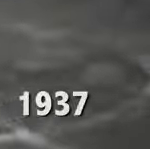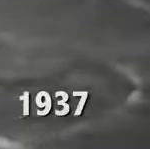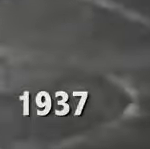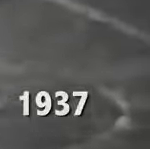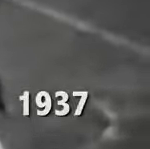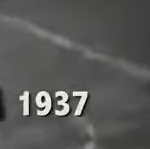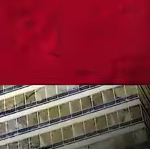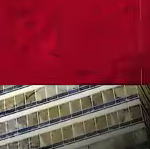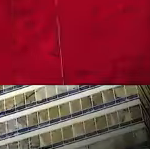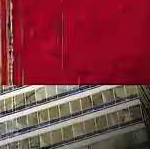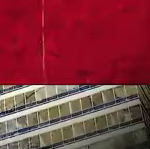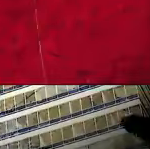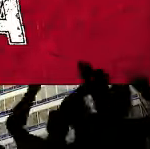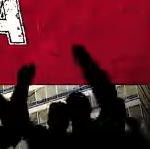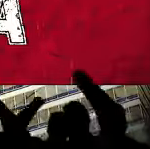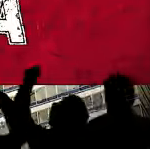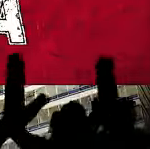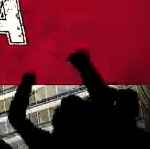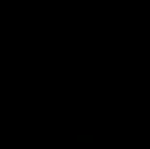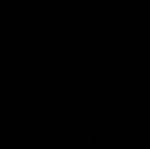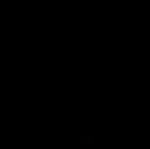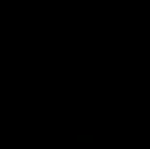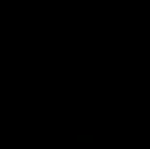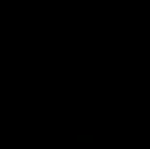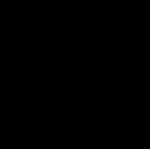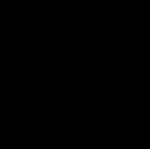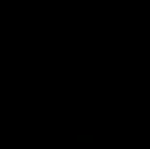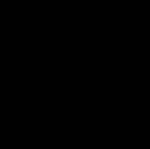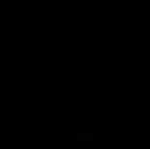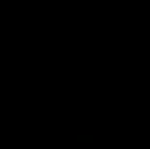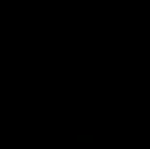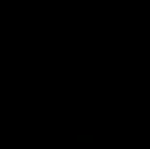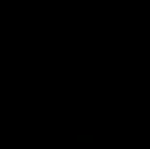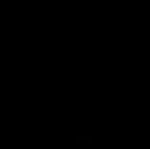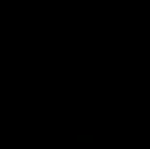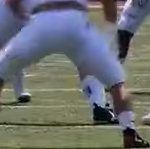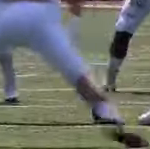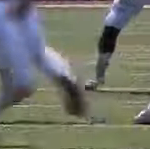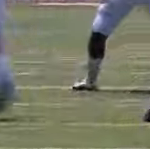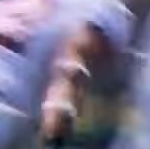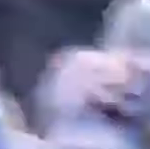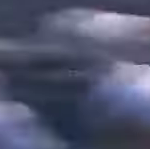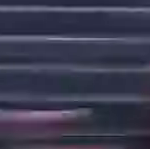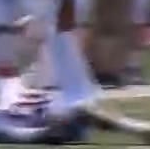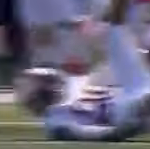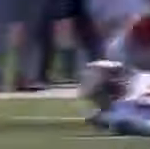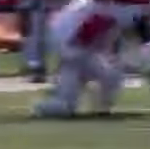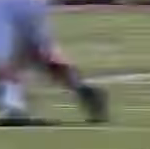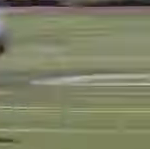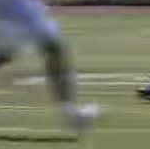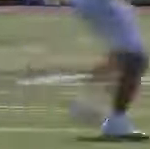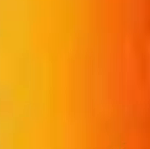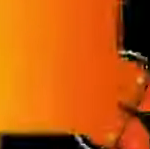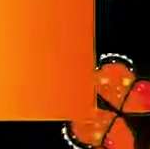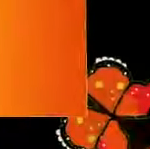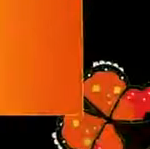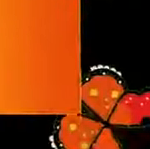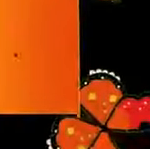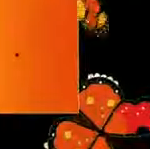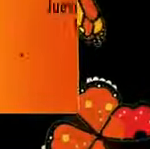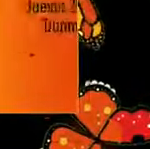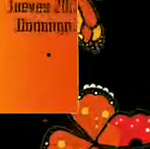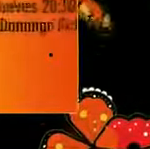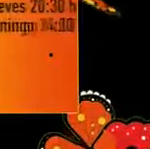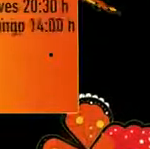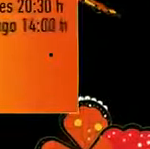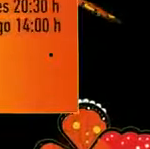grito más conocido, el bueno. Colores guinda y blanco que nacen con el fútbol americano. Guinda